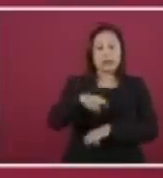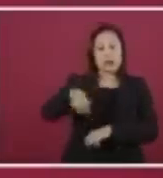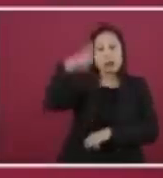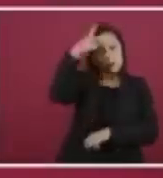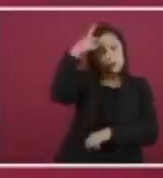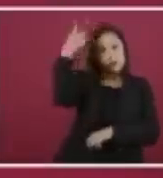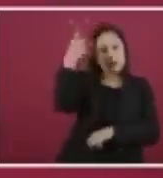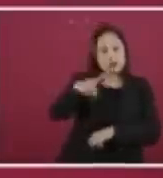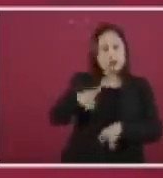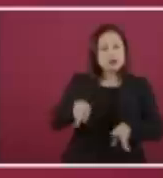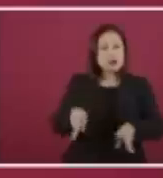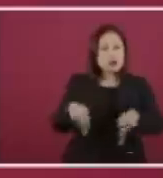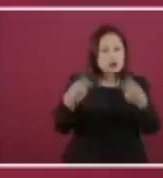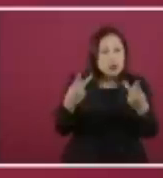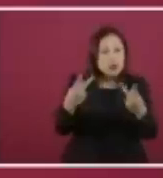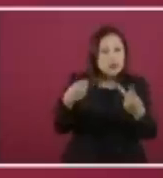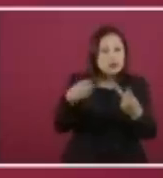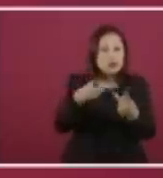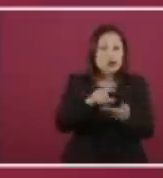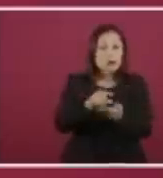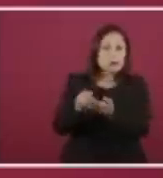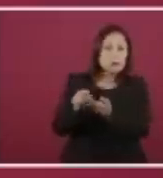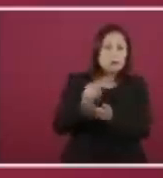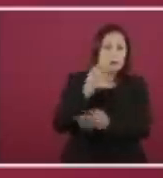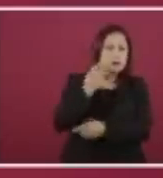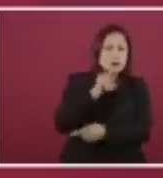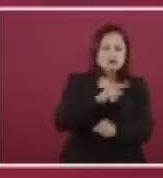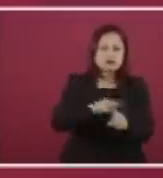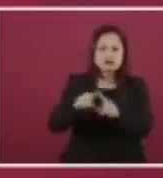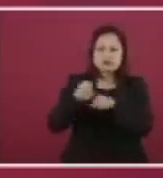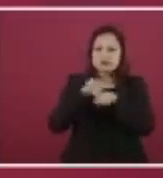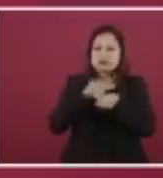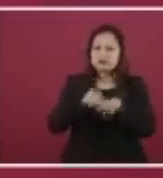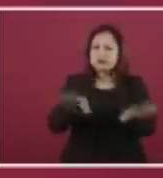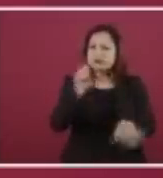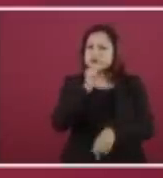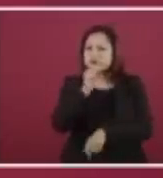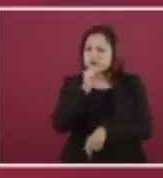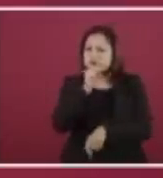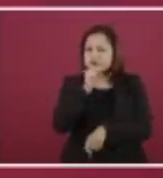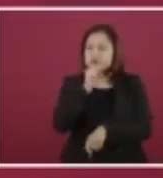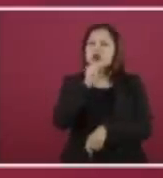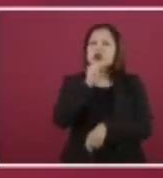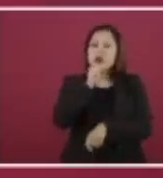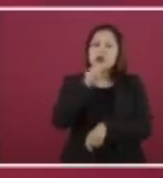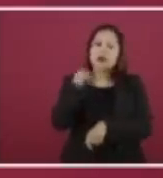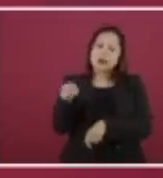de la venta de esta publicidad actuaran con ética,